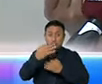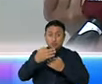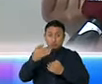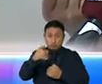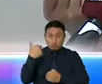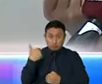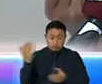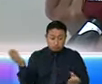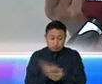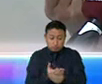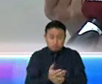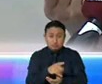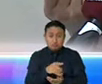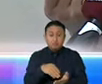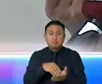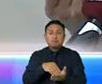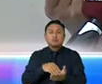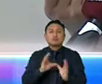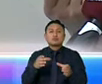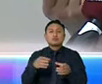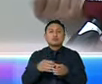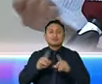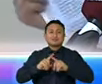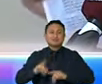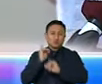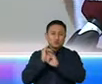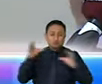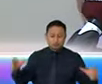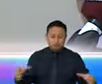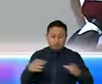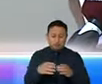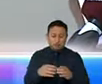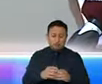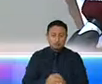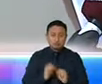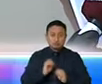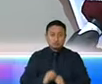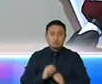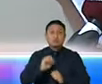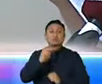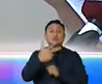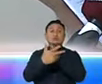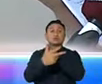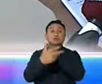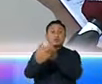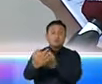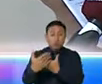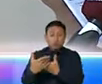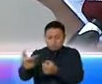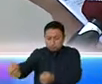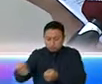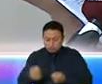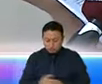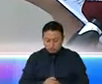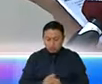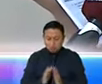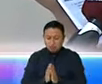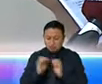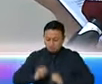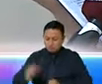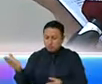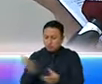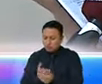Justicia, los señores miembros del Comité Interinstitucional reciben el producto y solicitan que se suscriba el acta